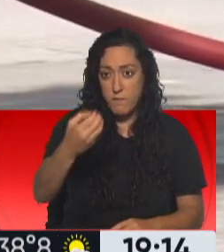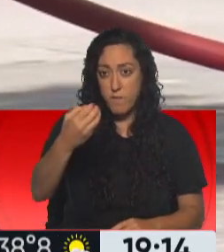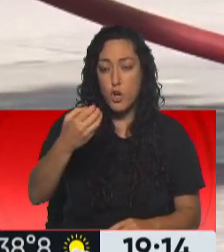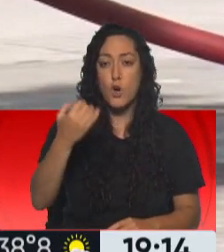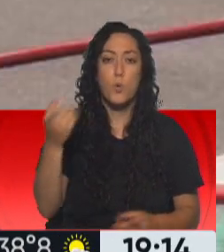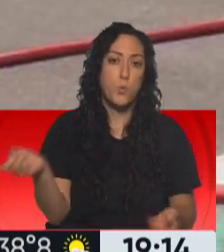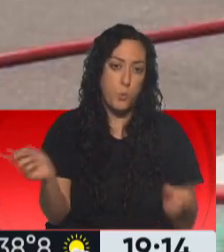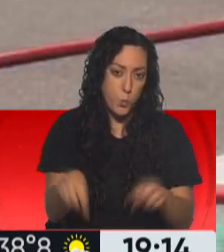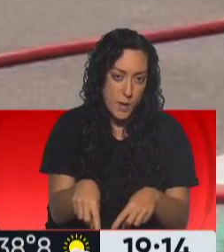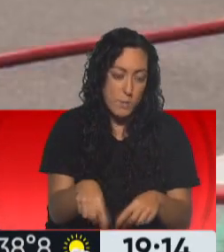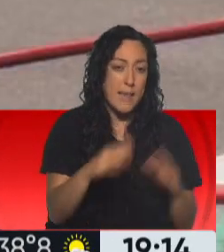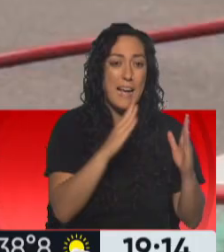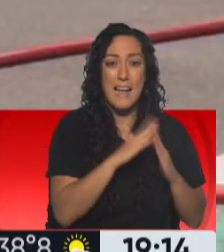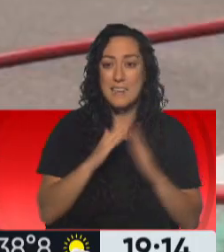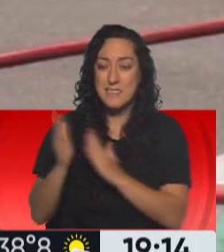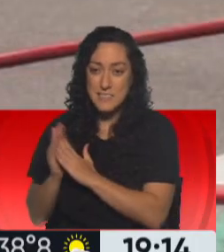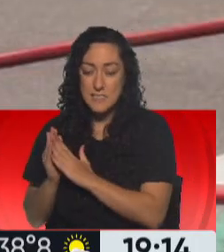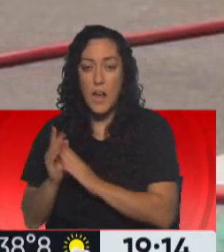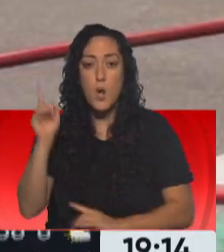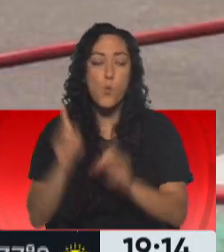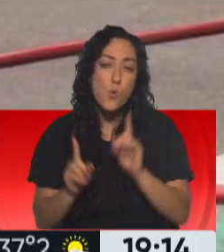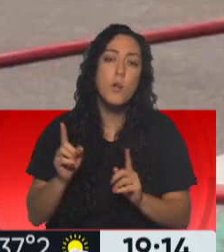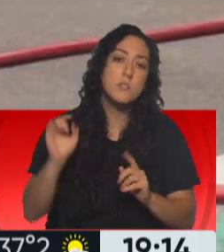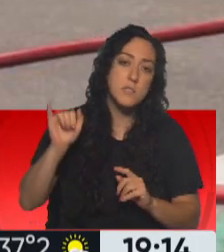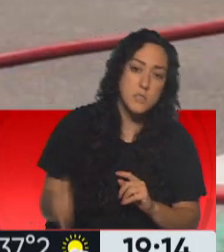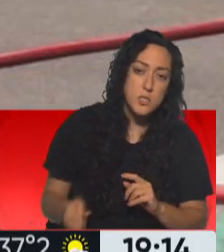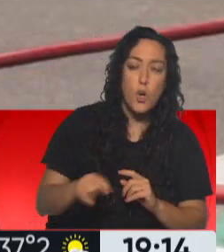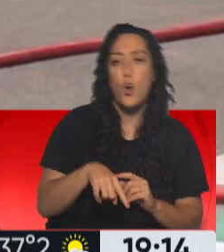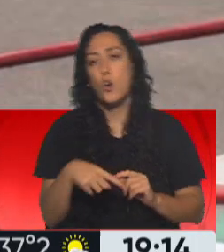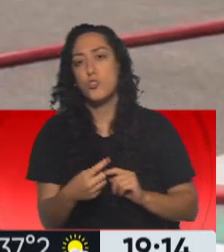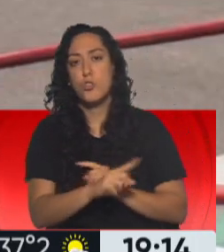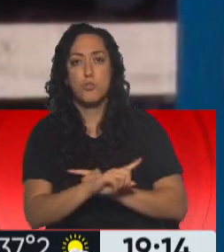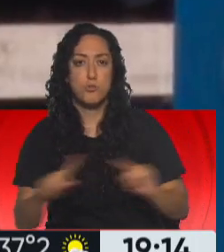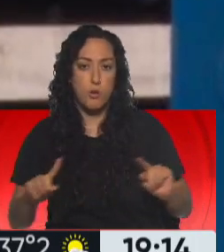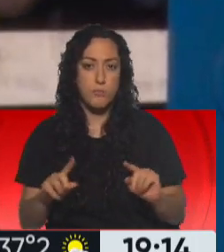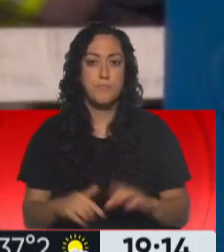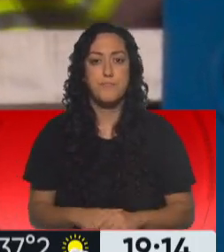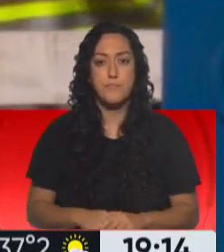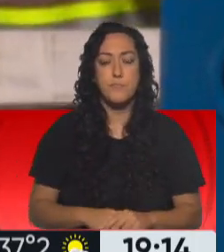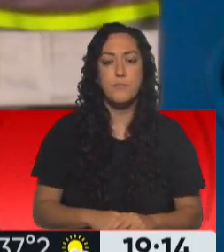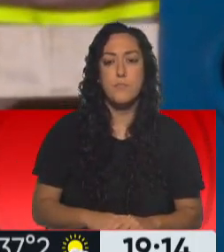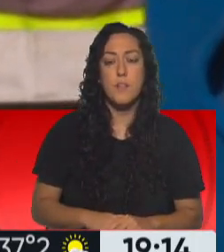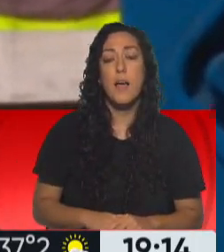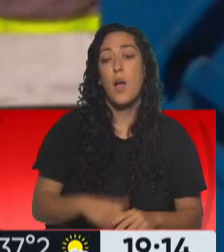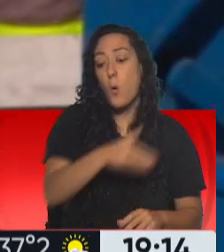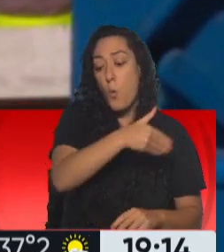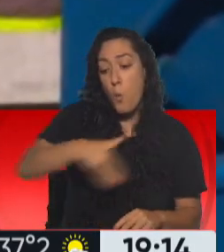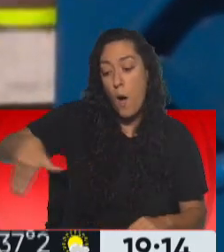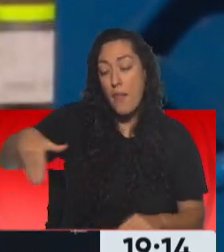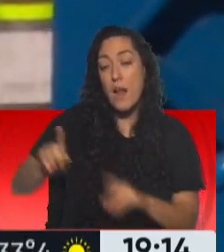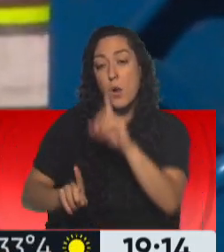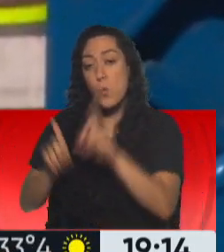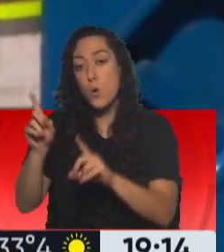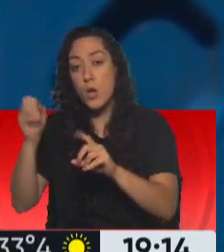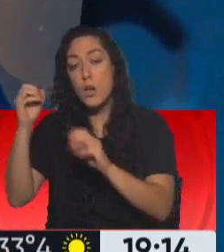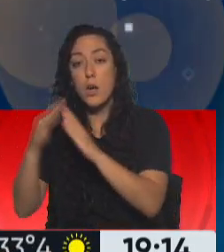las luces en las viviendas no. Algunas fases volvieron y otras no. O sea, tenemos las 3 fases en la cuadra y alguna que volvió y la otra